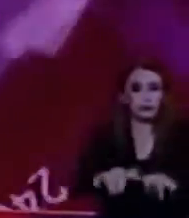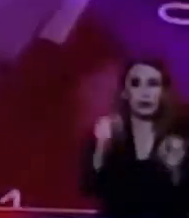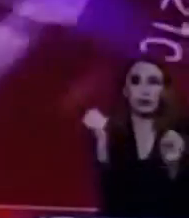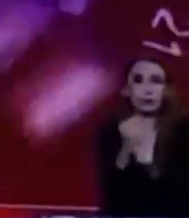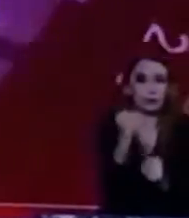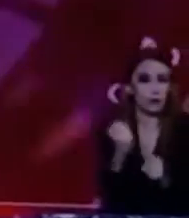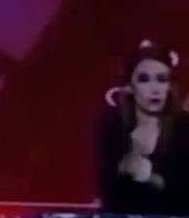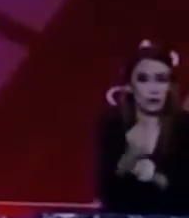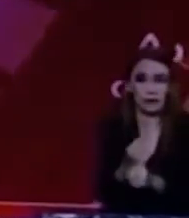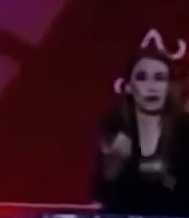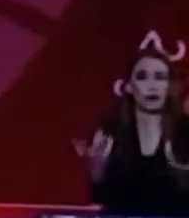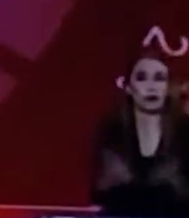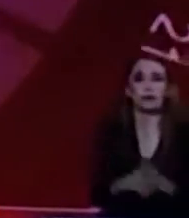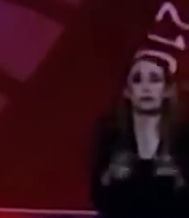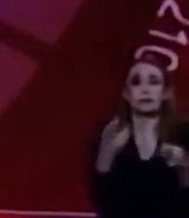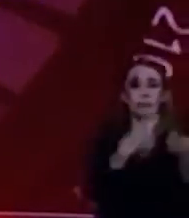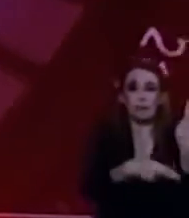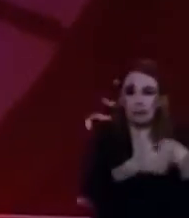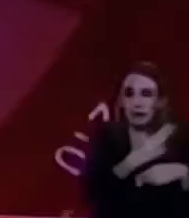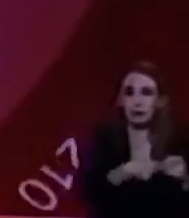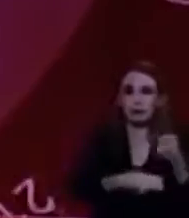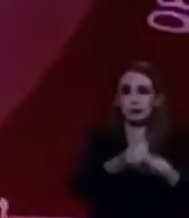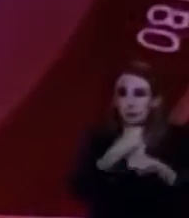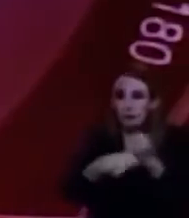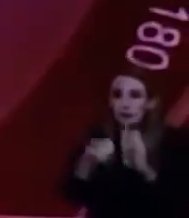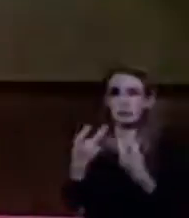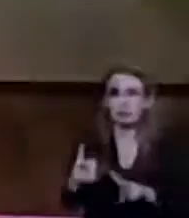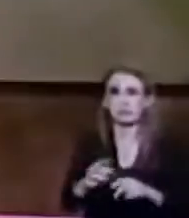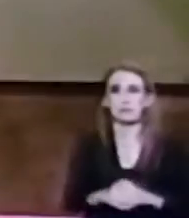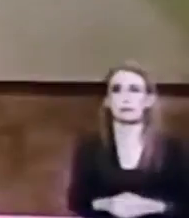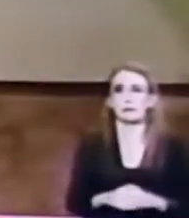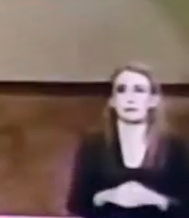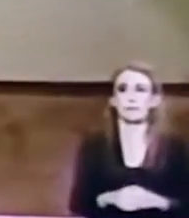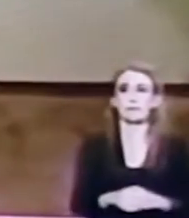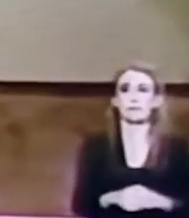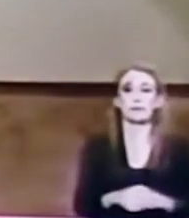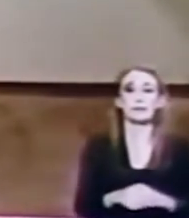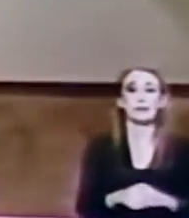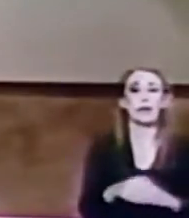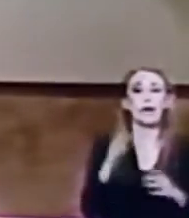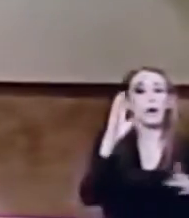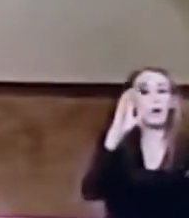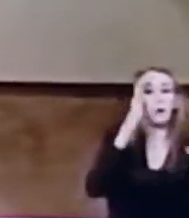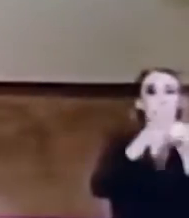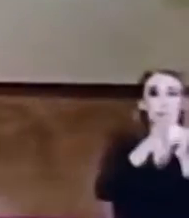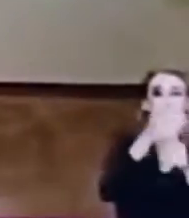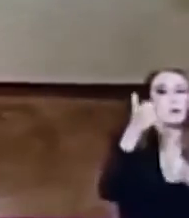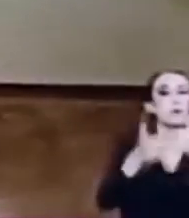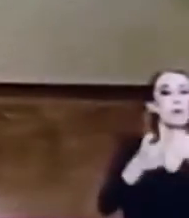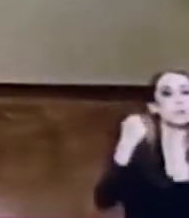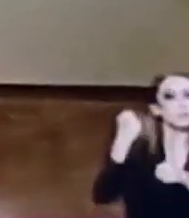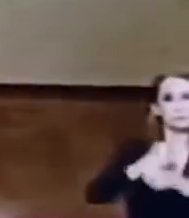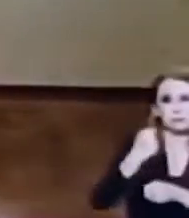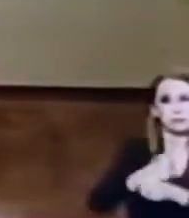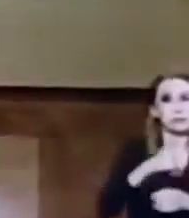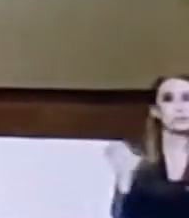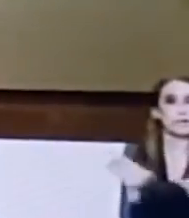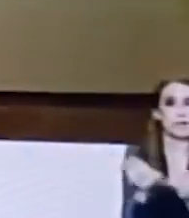de banano per trade y orgánico. Richard Salazar concuerda. El reto nuestro es ese, seguir trabajando en